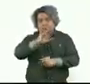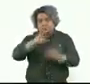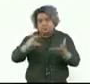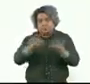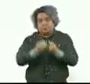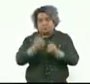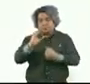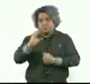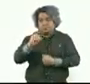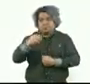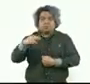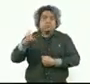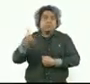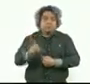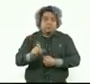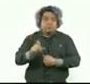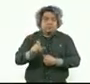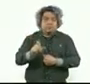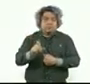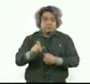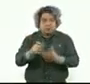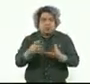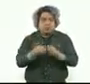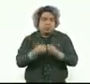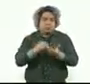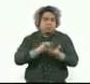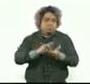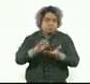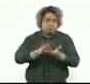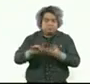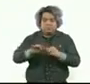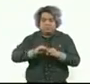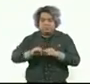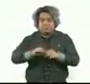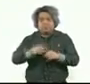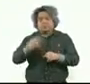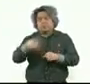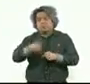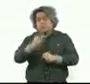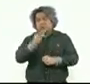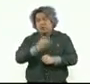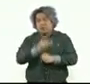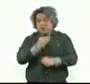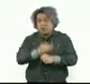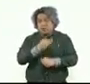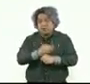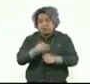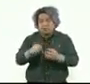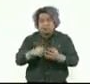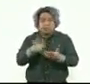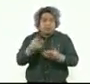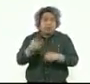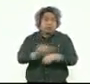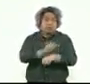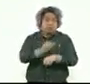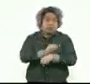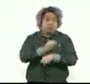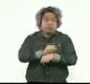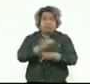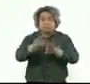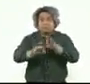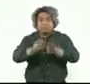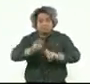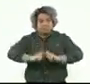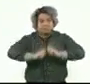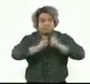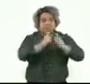México. Ahora estamos trabajando en la dotación de unidades móviles que van a ir